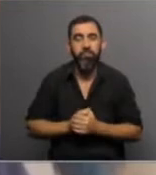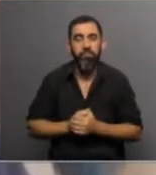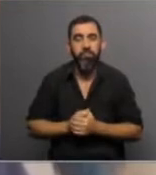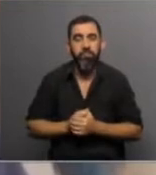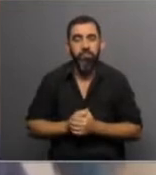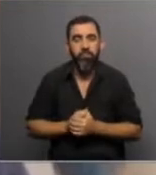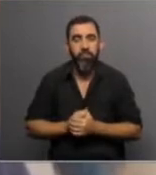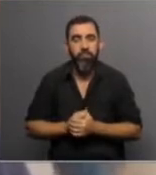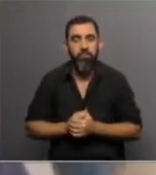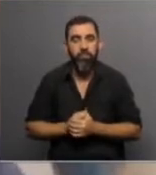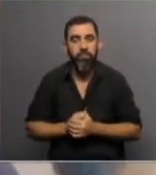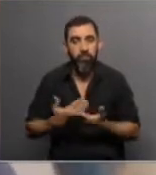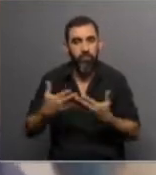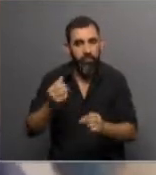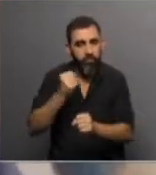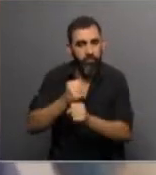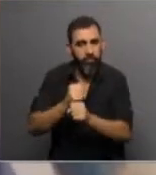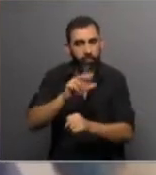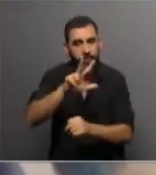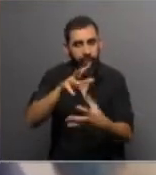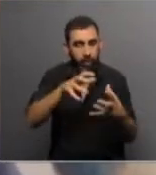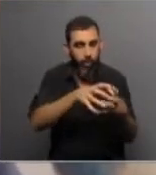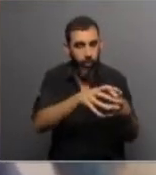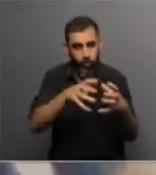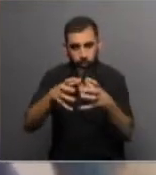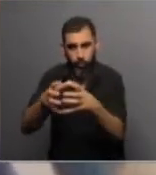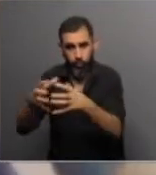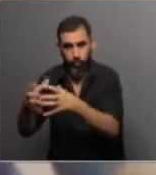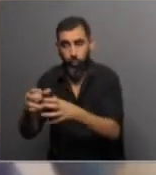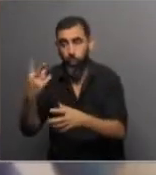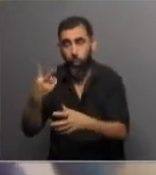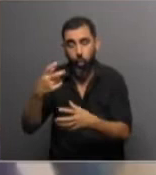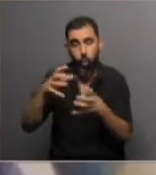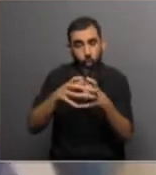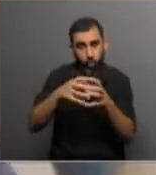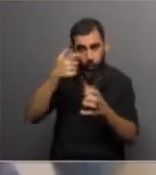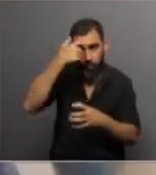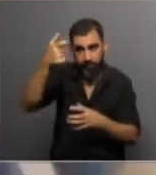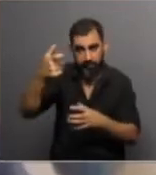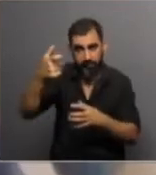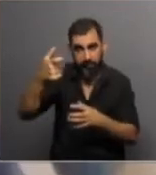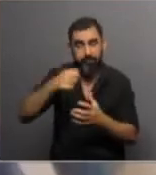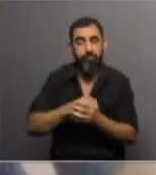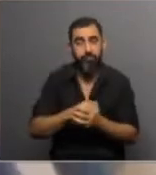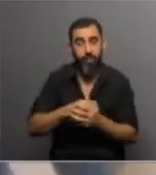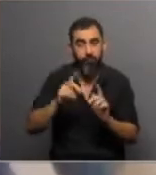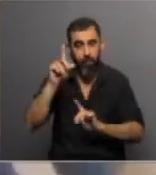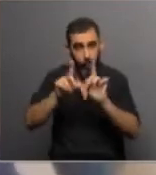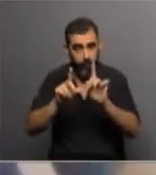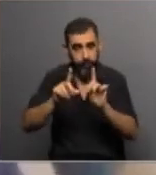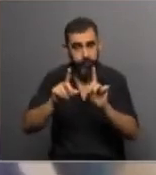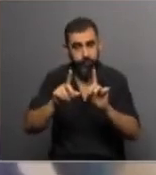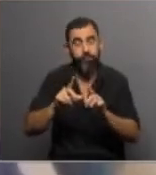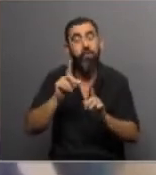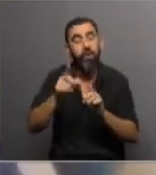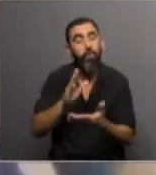Empezamos a trabajar tres grupos, dos grupos de Facultad de Ciencias, que es Virología y Genética Evolutiva, y